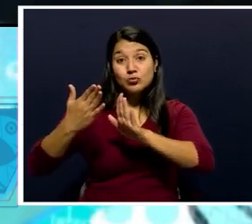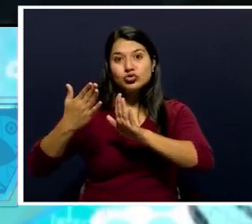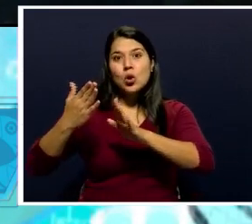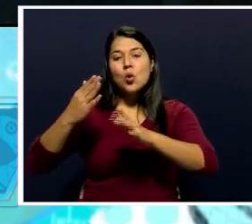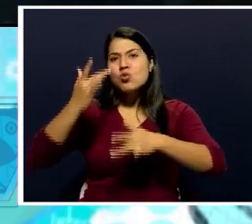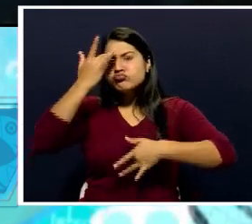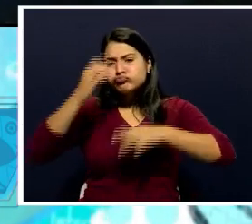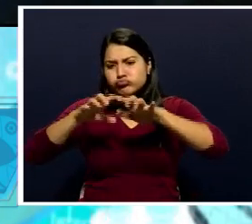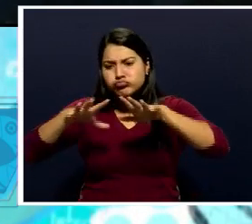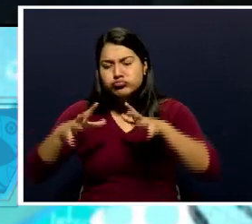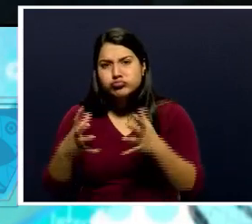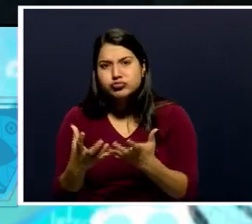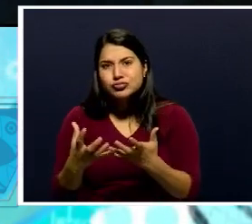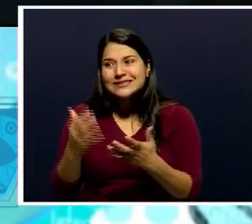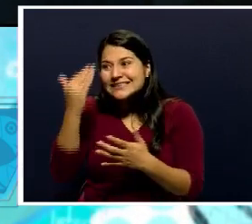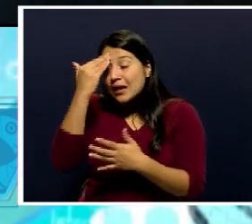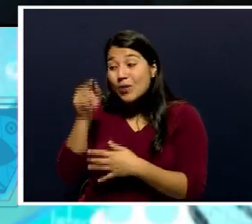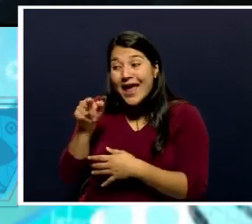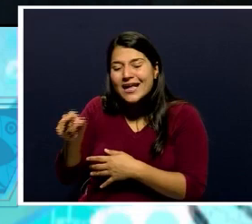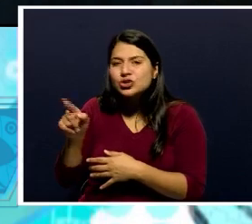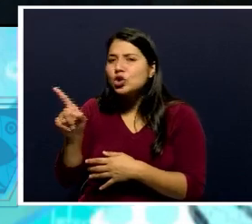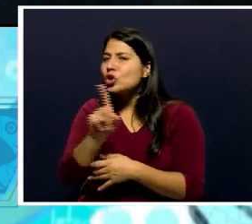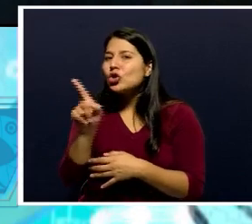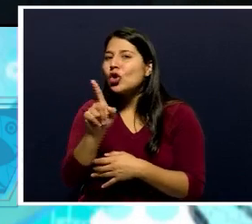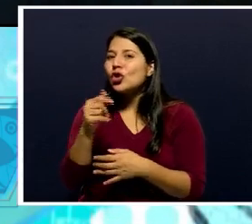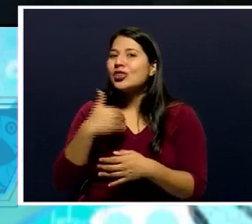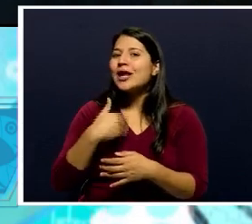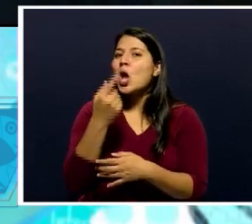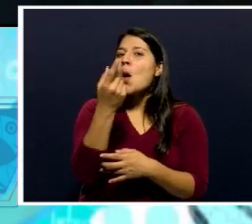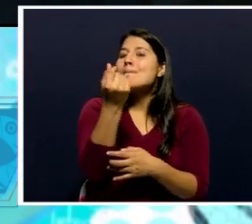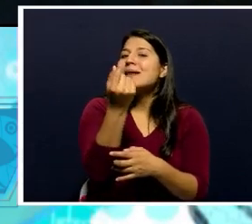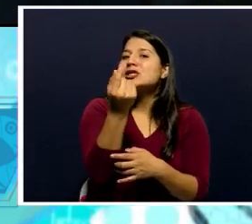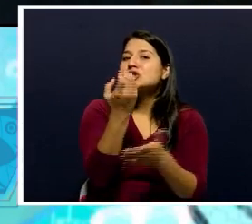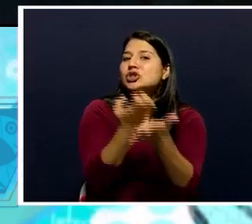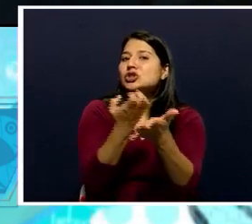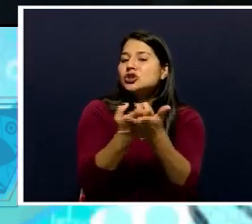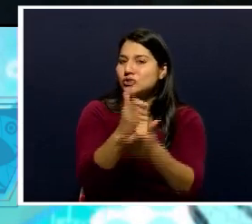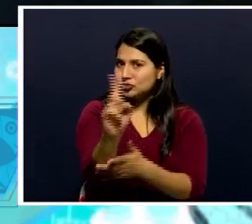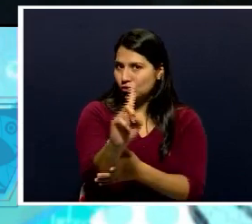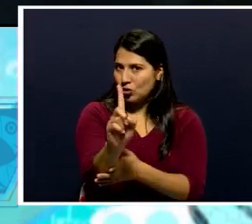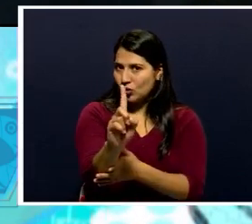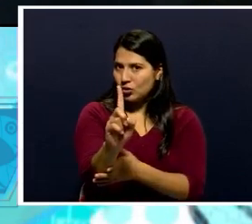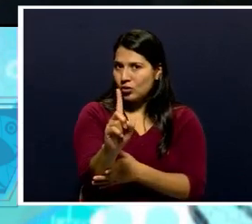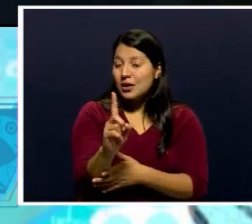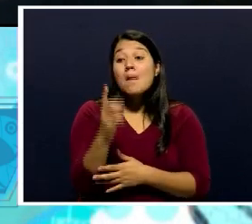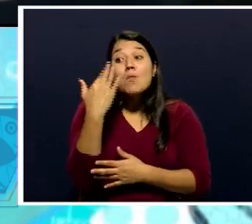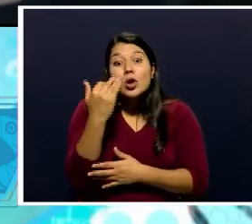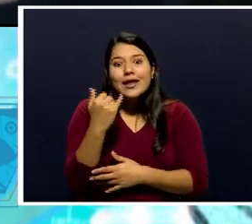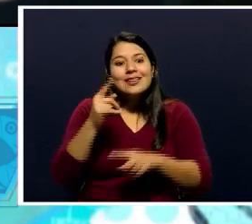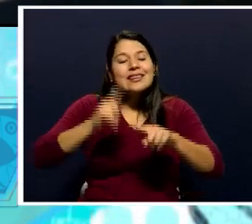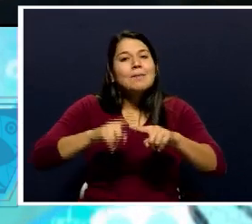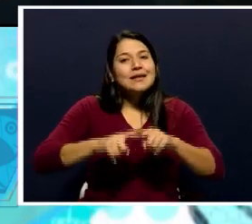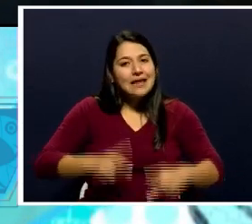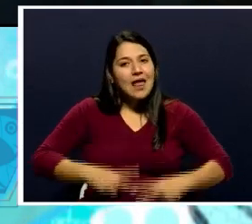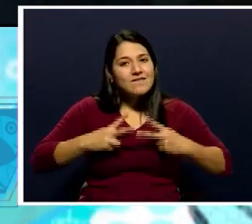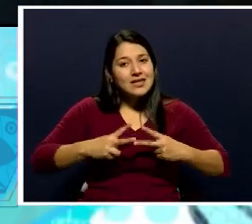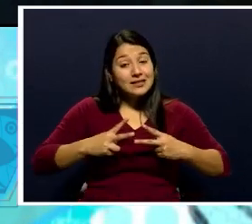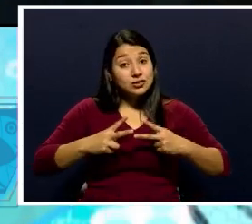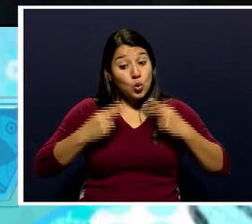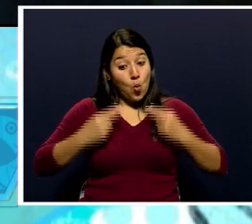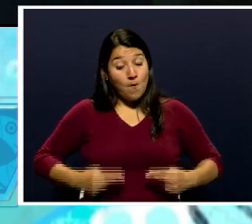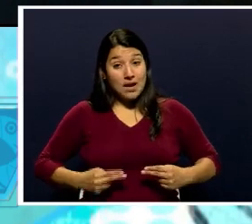porque si le queremos poner precio a eso, tenemos que poner precio a las vidas humanas. Y yo creo que si llegamos a eso, pues algo andará muy mal en nuestro